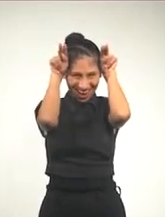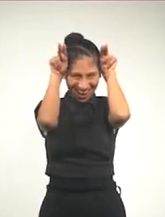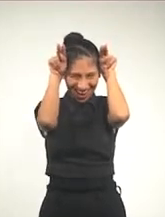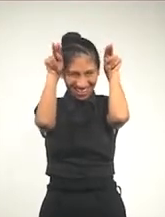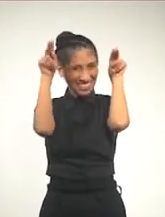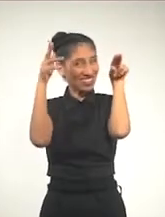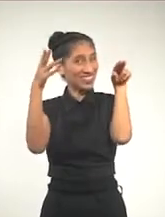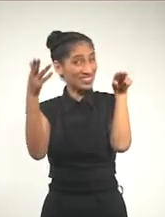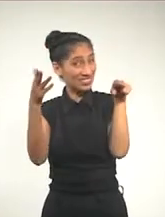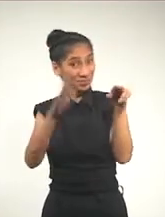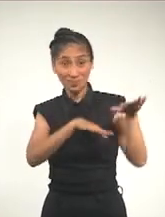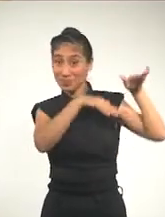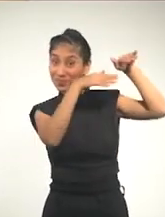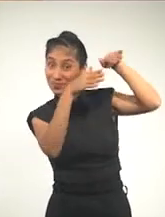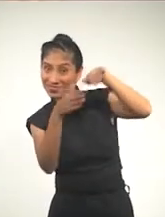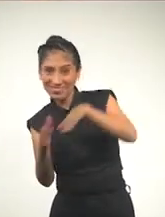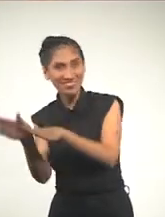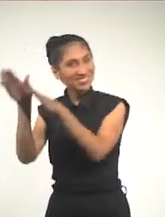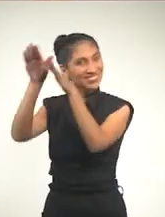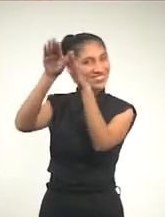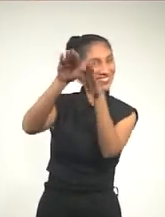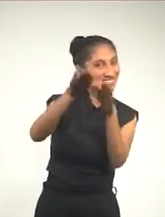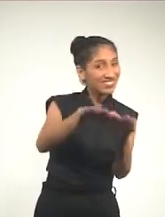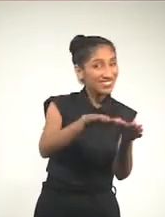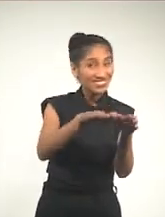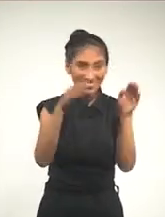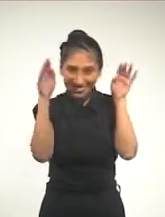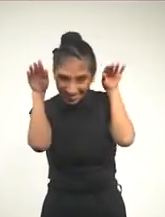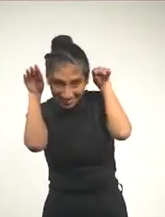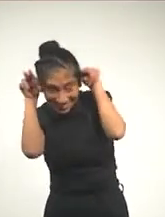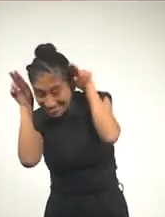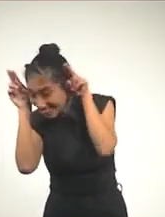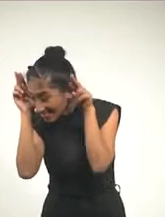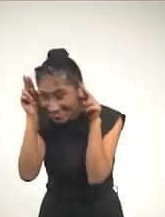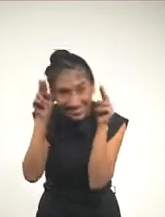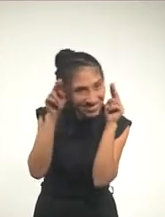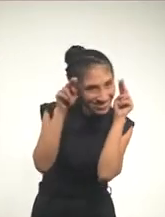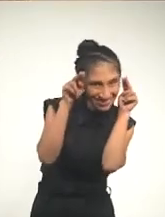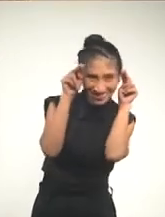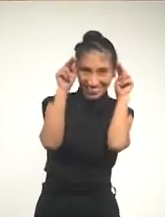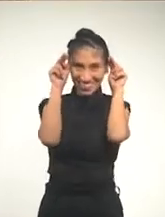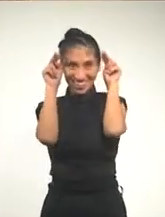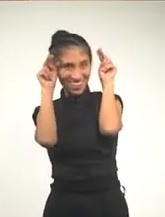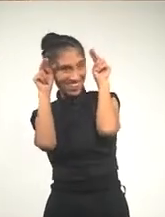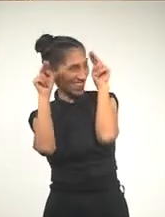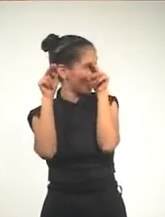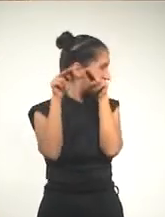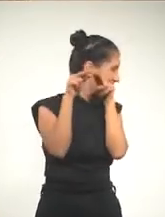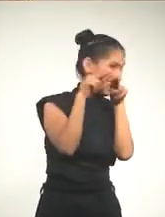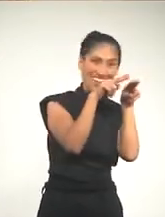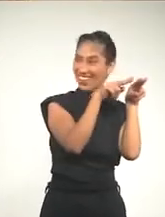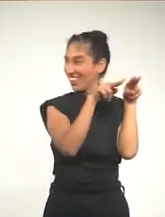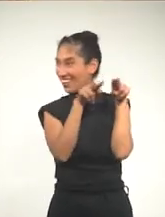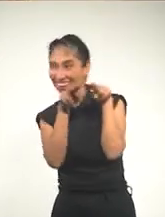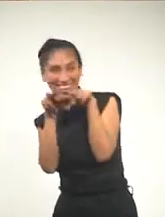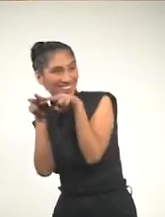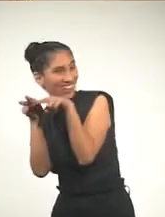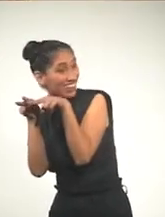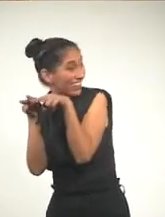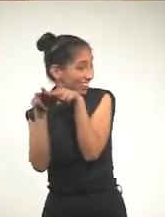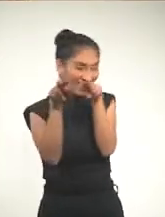¡Ajá! Cuando sentimos que las olas se alejan, sacamos nuestra cabeza, miramos hacia un lado,